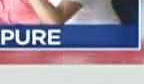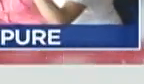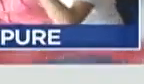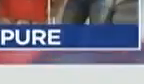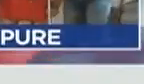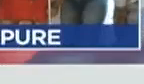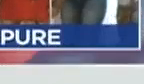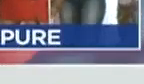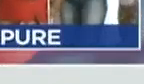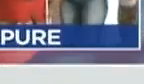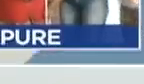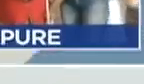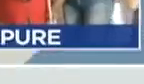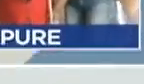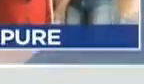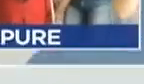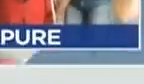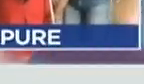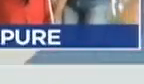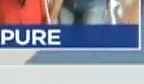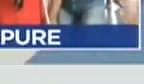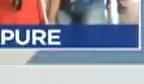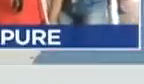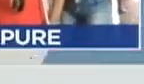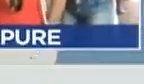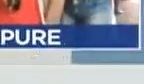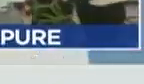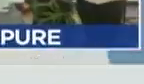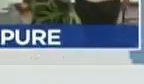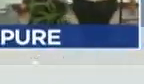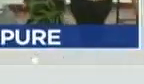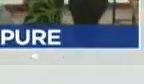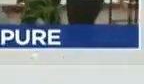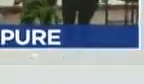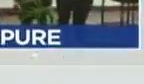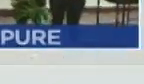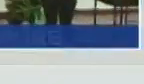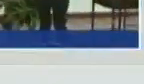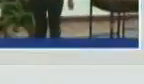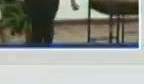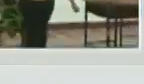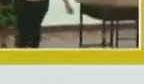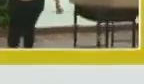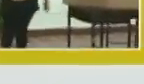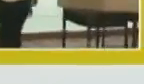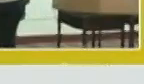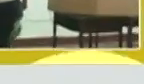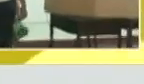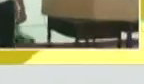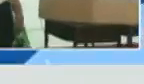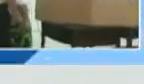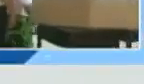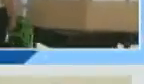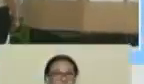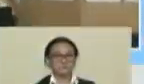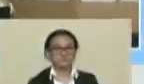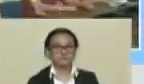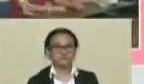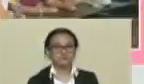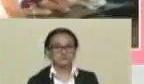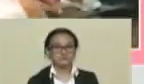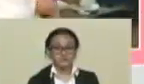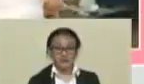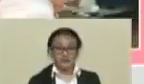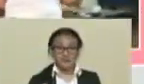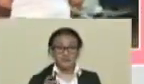la observación nacional, en la cual están participando más de 1.240 venezolanos en la parte de observación